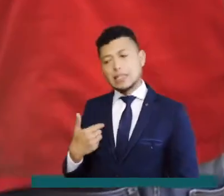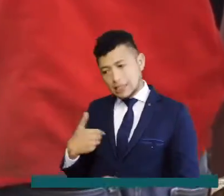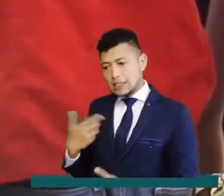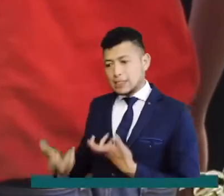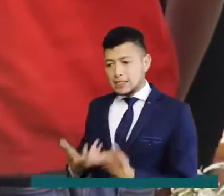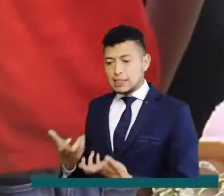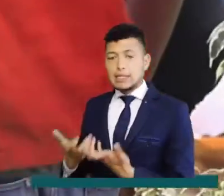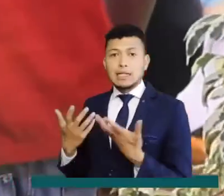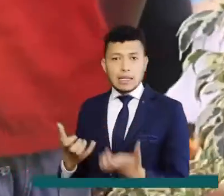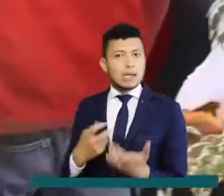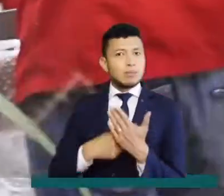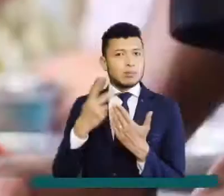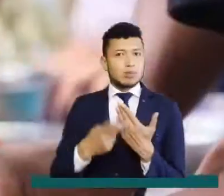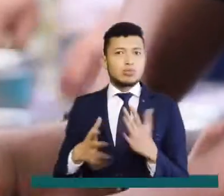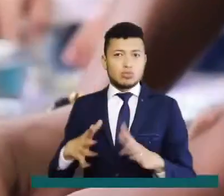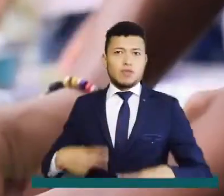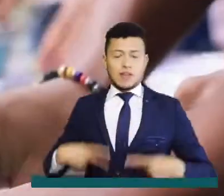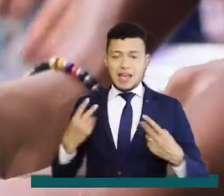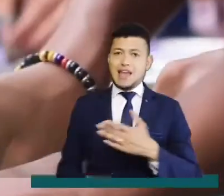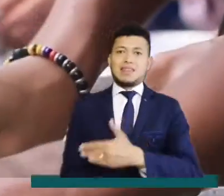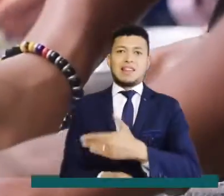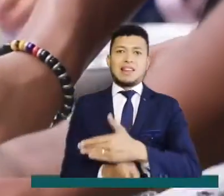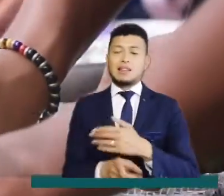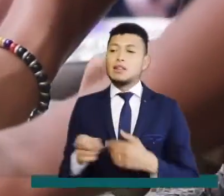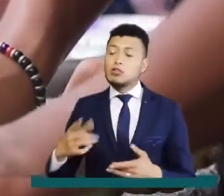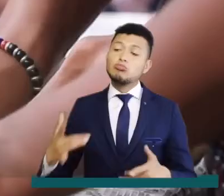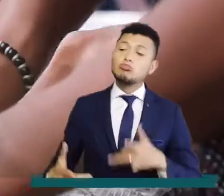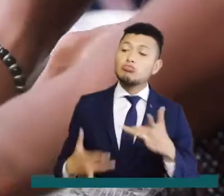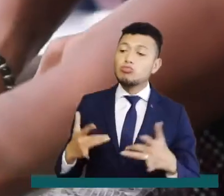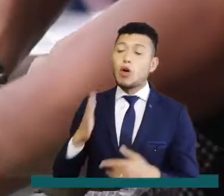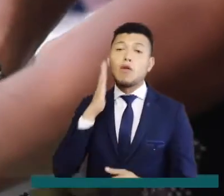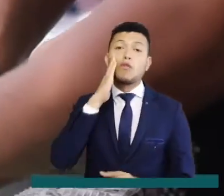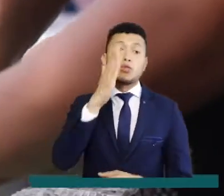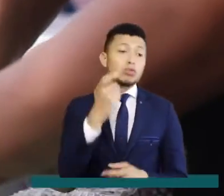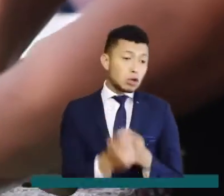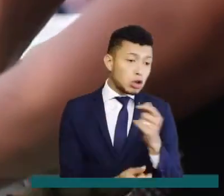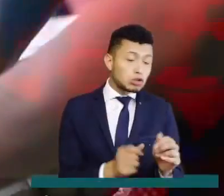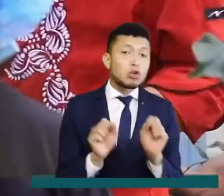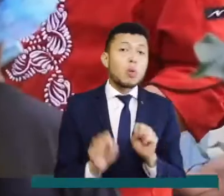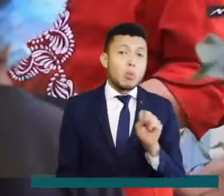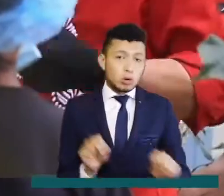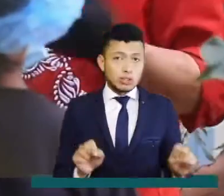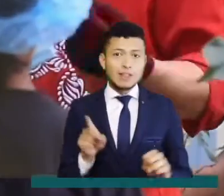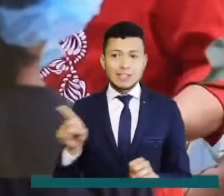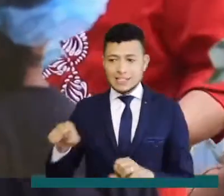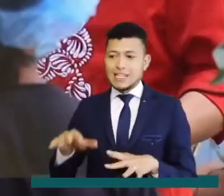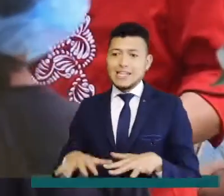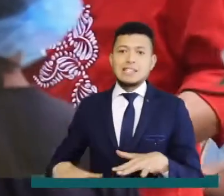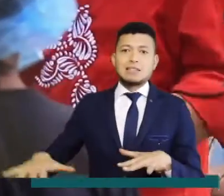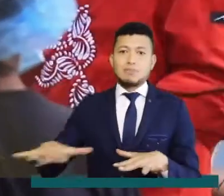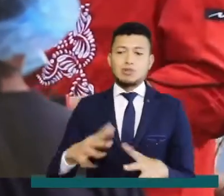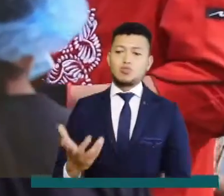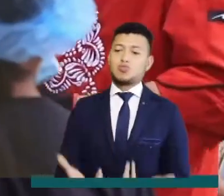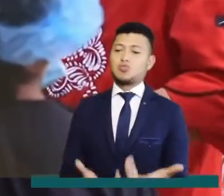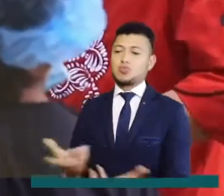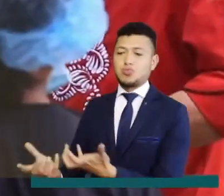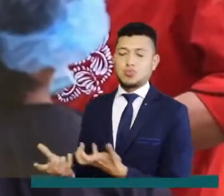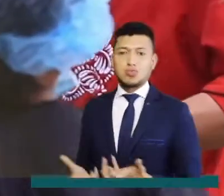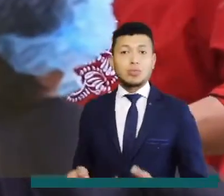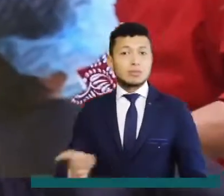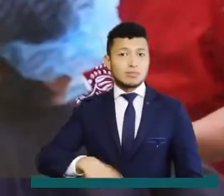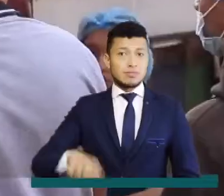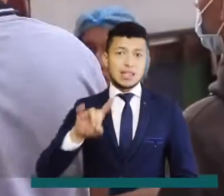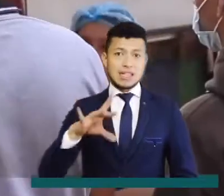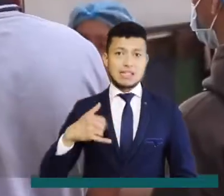a sus propios proyectos de vida en un pasatiempo o incluso en un futuro emprendimiento se convierte en estos espacios de cocina en donde más de